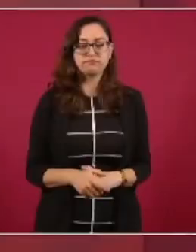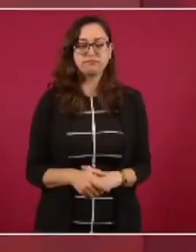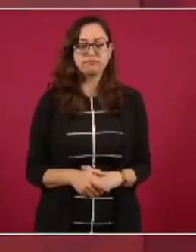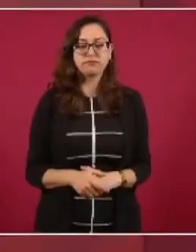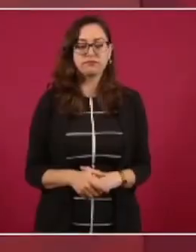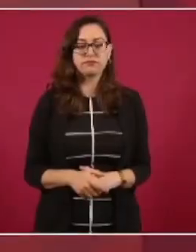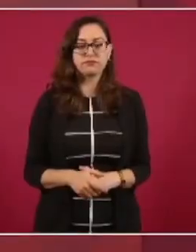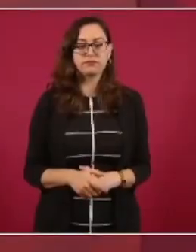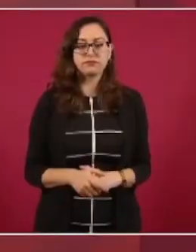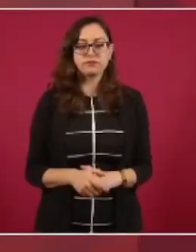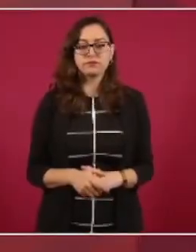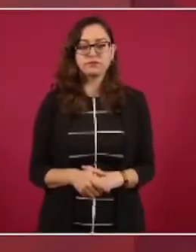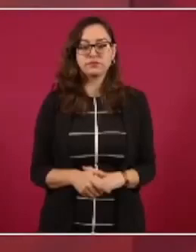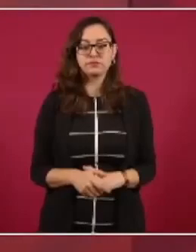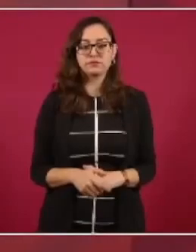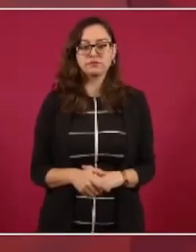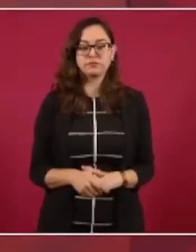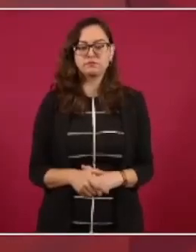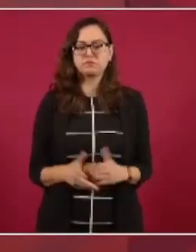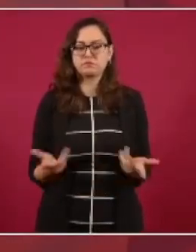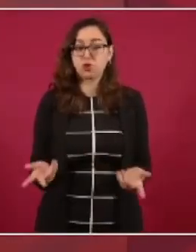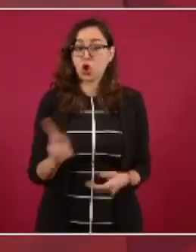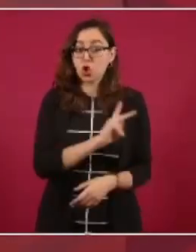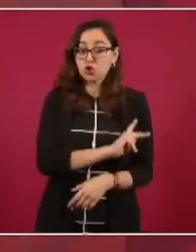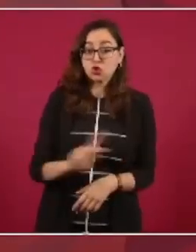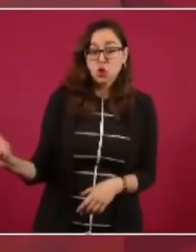No generalizo,